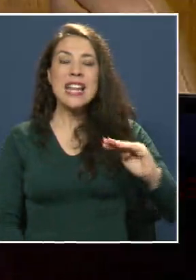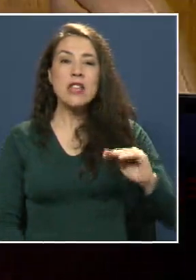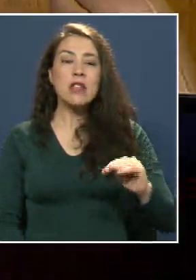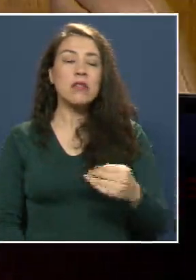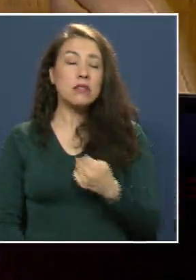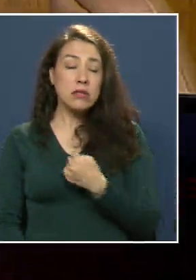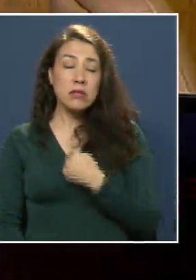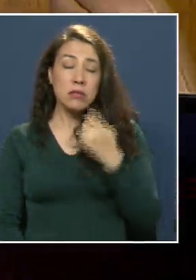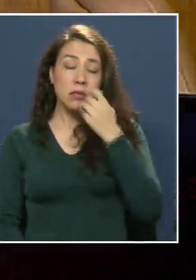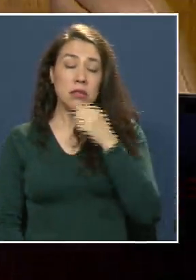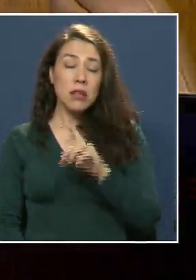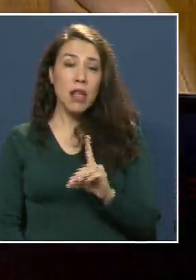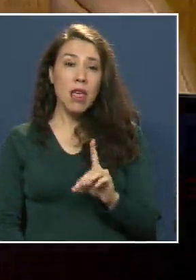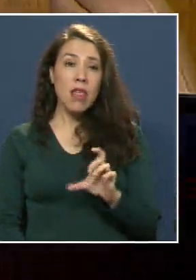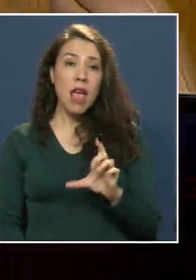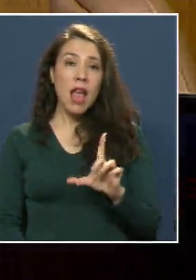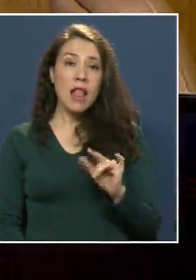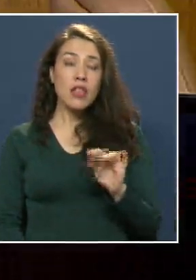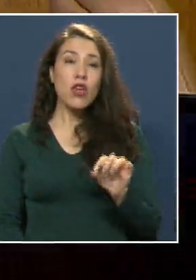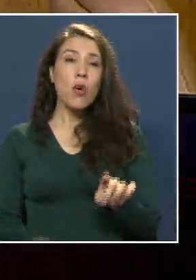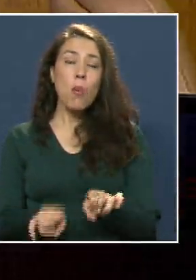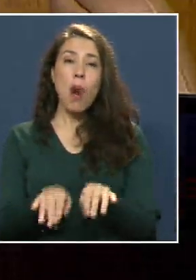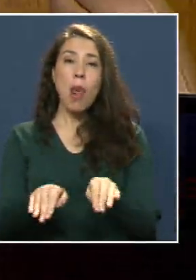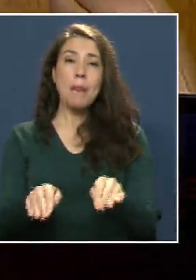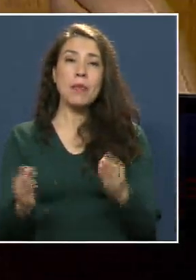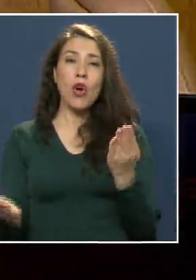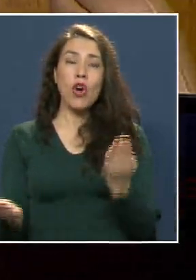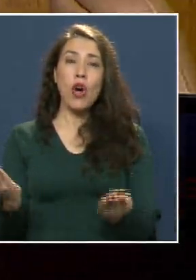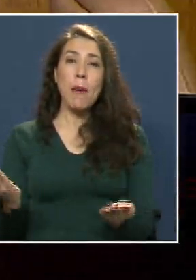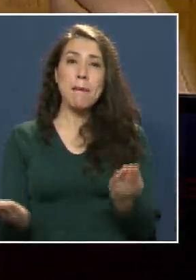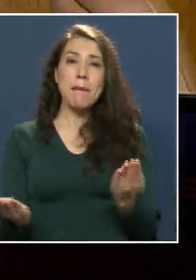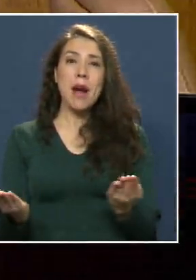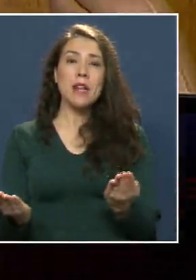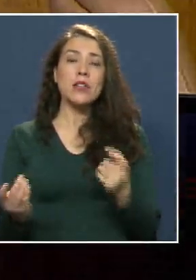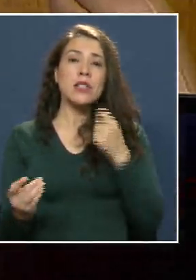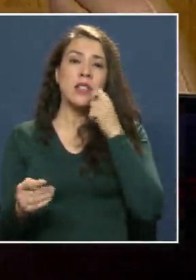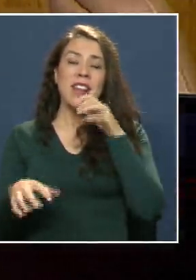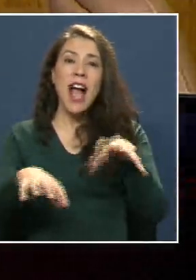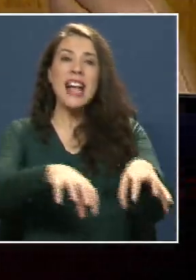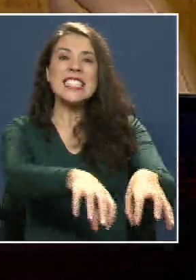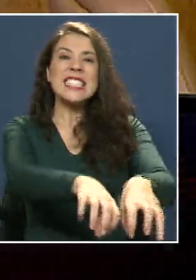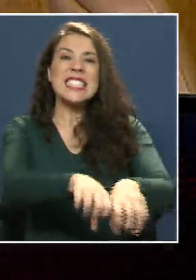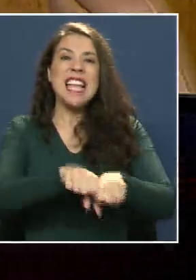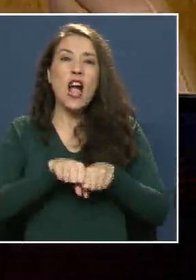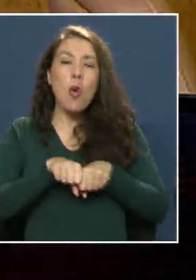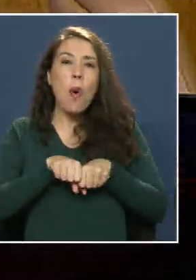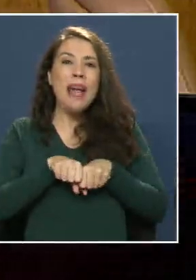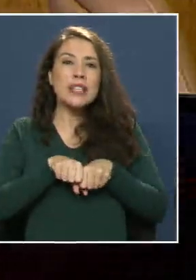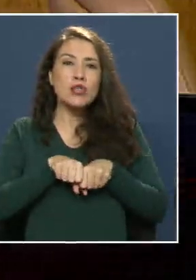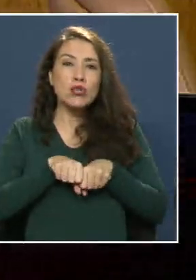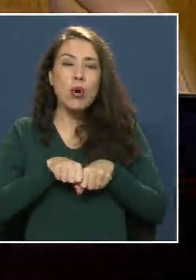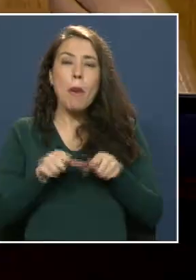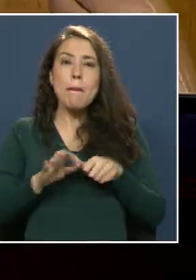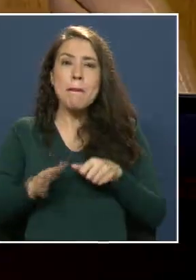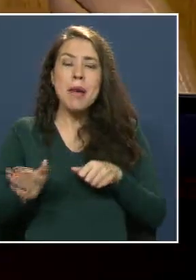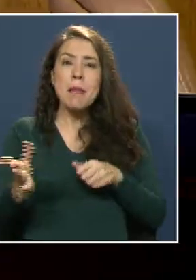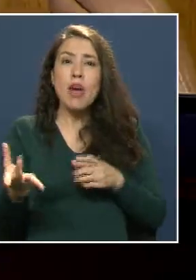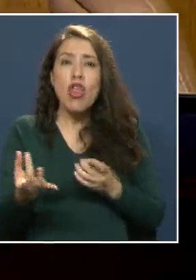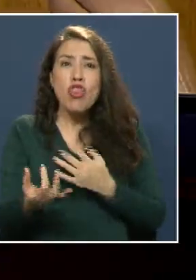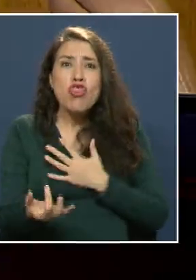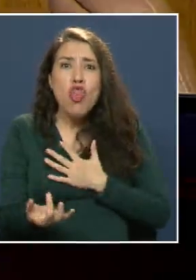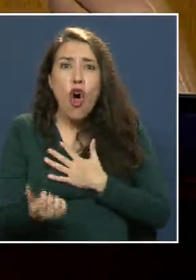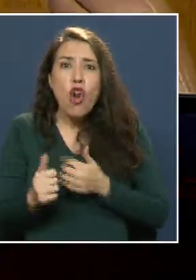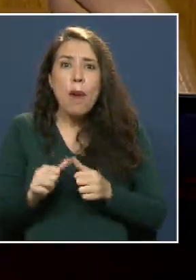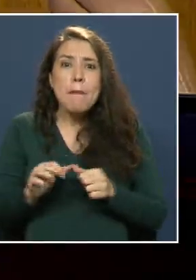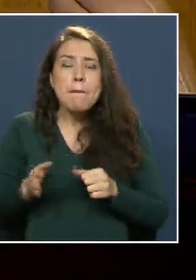delitos tiene la misma comparación con la figura del secuestro permanente. Es el dolor